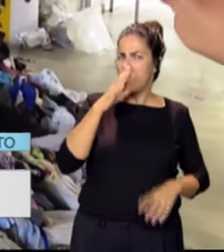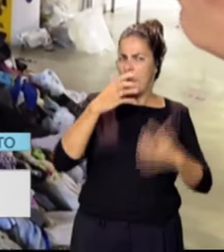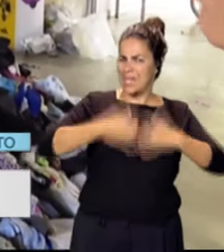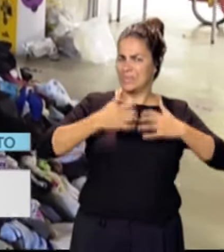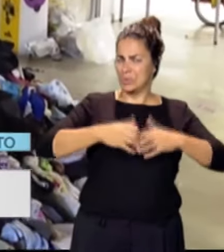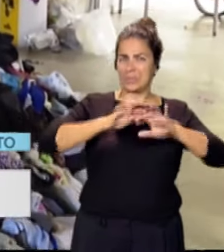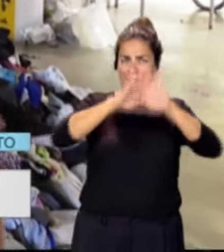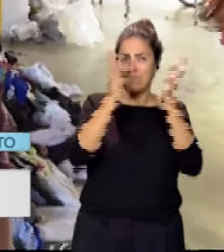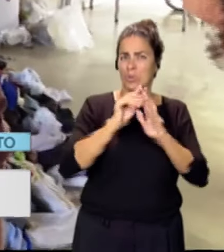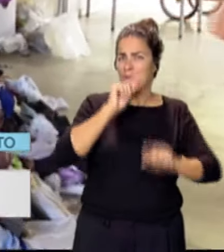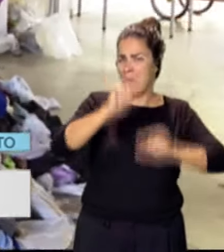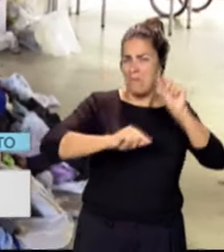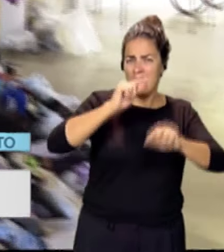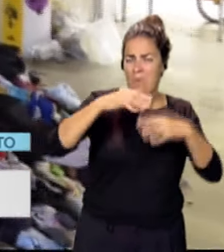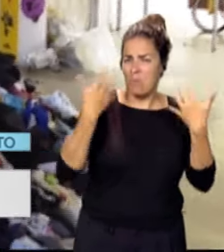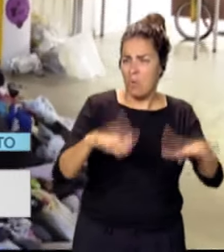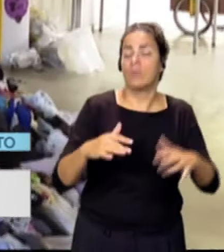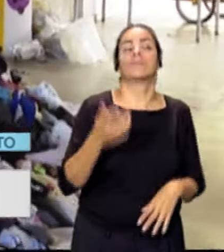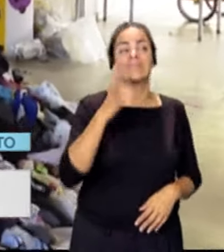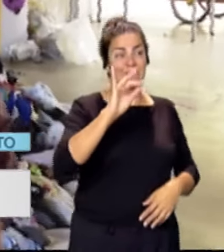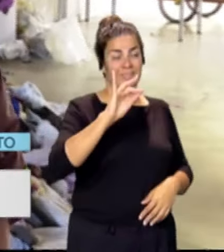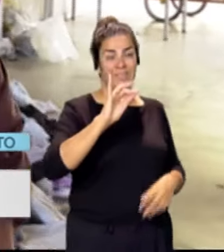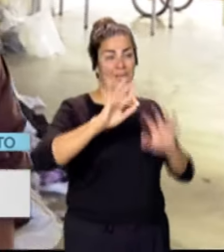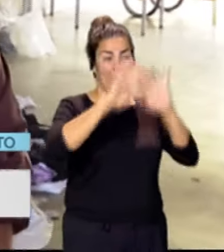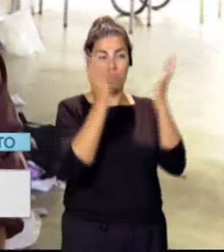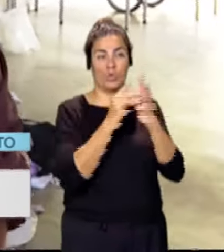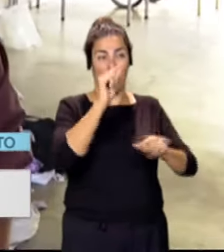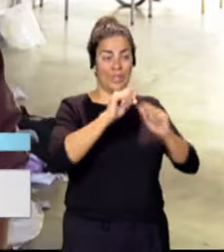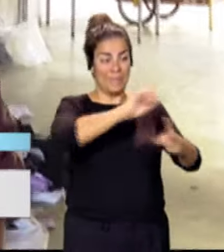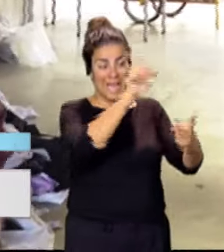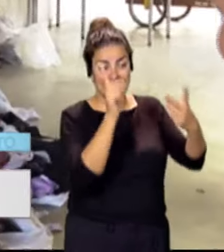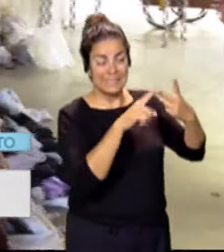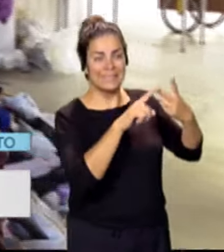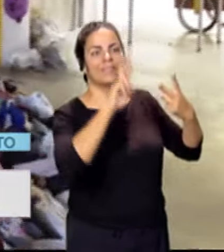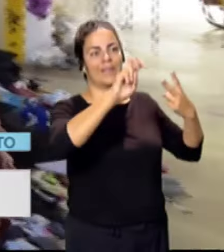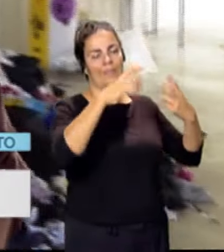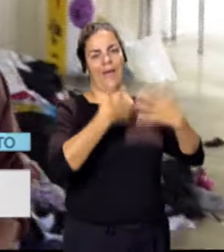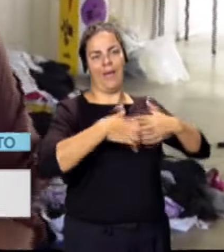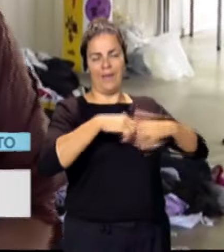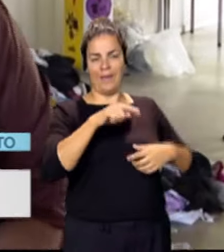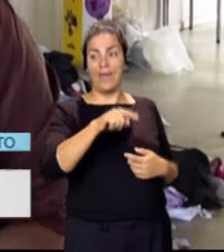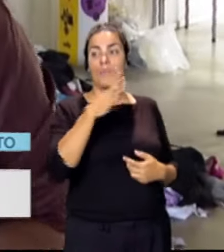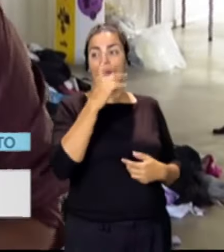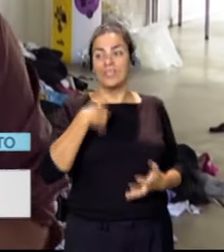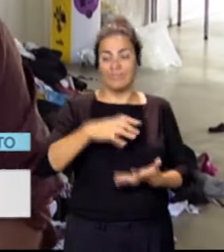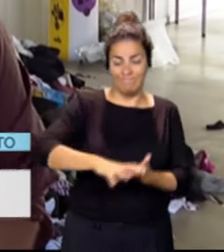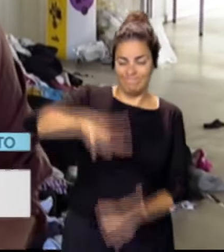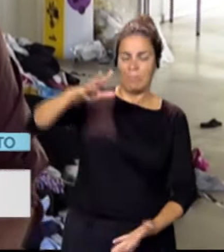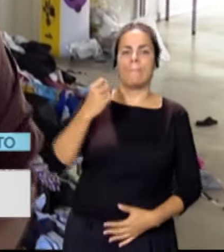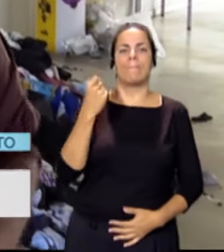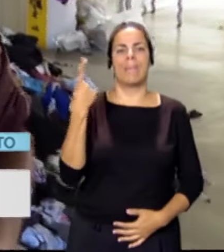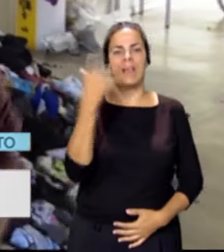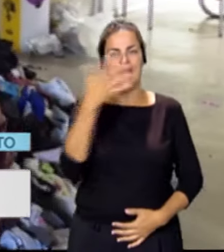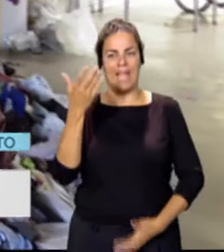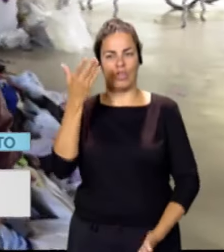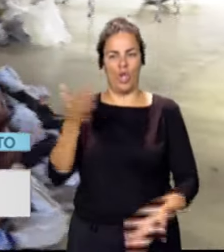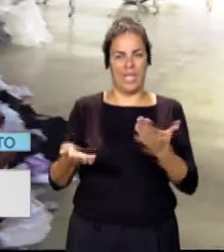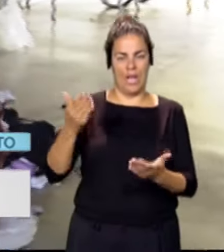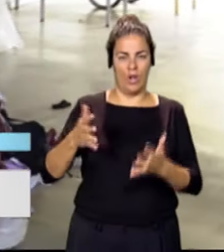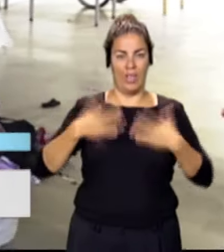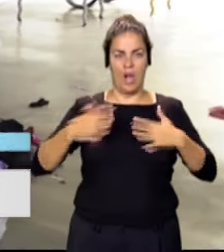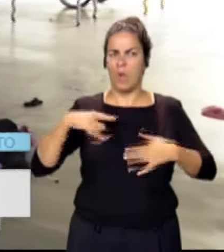mundo sí es la segunda industria fment del mundo y por de ello queremos hemos querido traer una montaña de 10000 kg de ropa donde participan un montón de